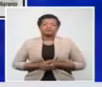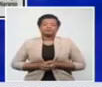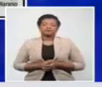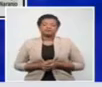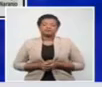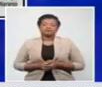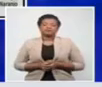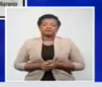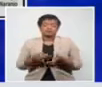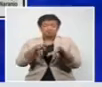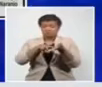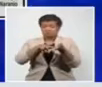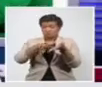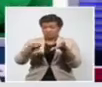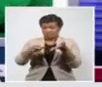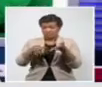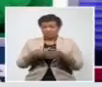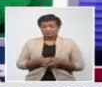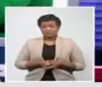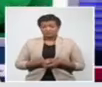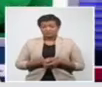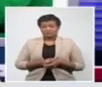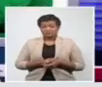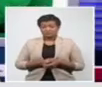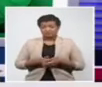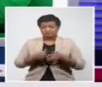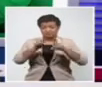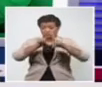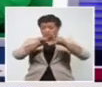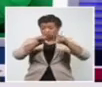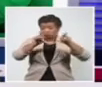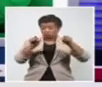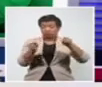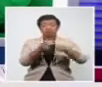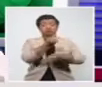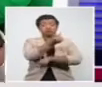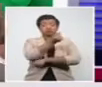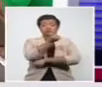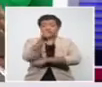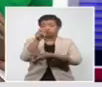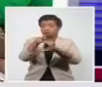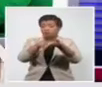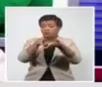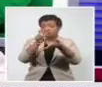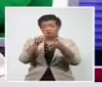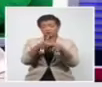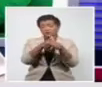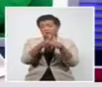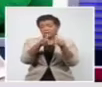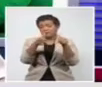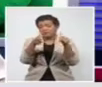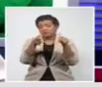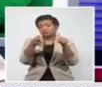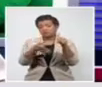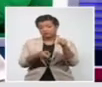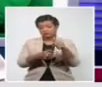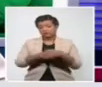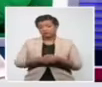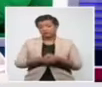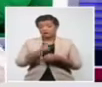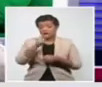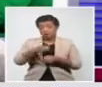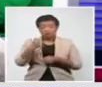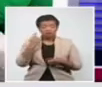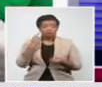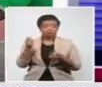provincia se va viendo en cada una el número que se incrementa y vamos entonces a la pantalla